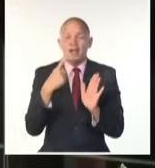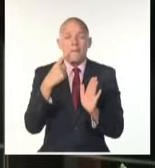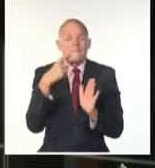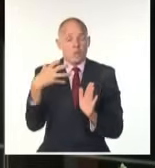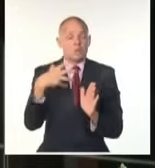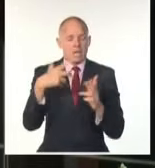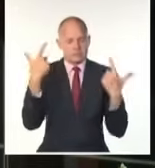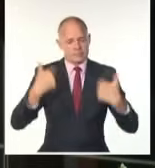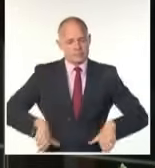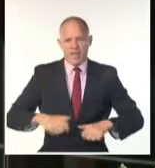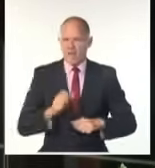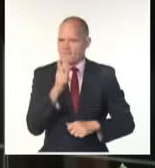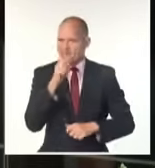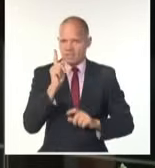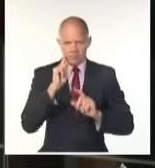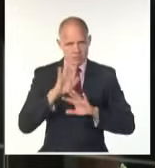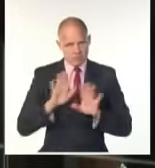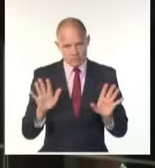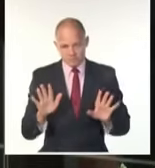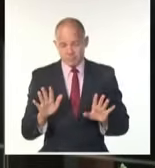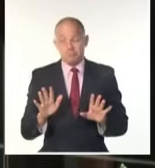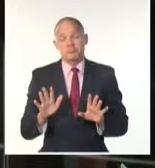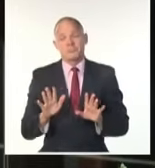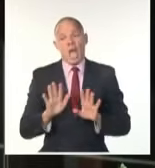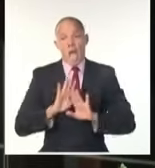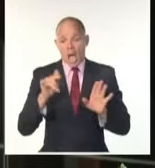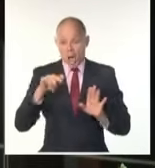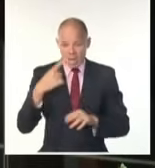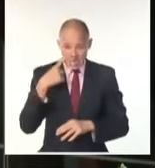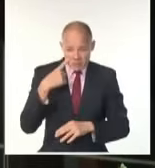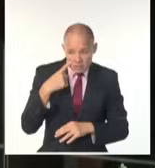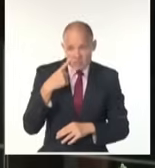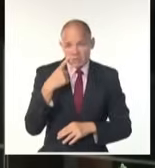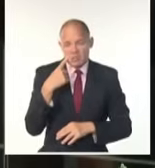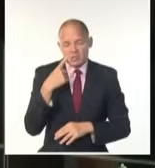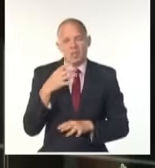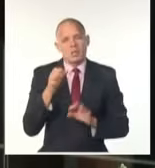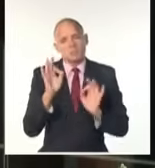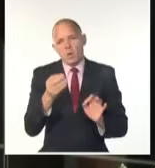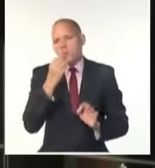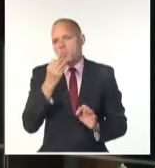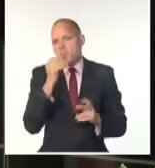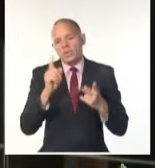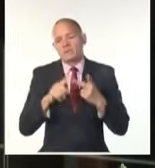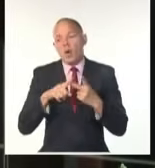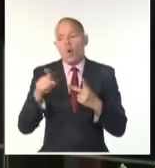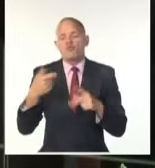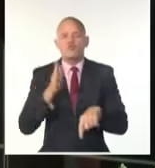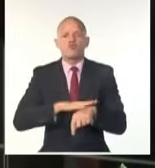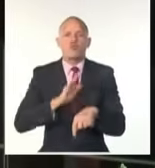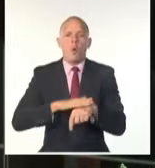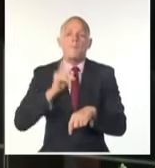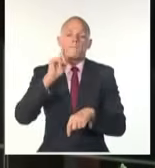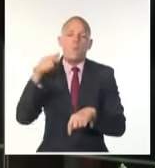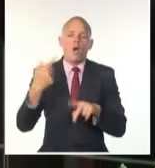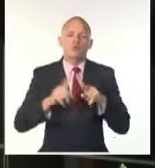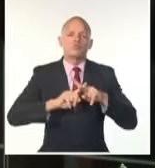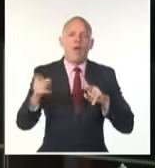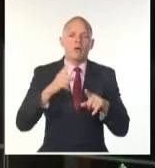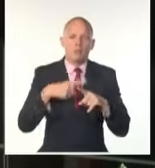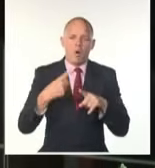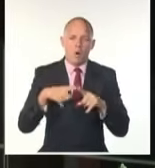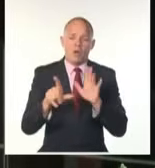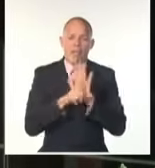ser humano. Ya en un segundo orden, por lo que vimos en este hecho, vendría entonces el tráfico de personas, que es lo que viene arraigado también, como bien le explicaba,